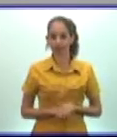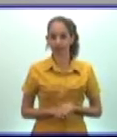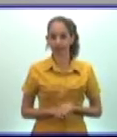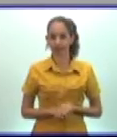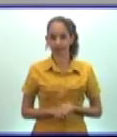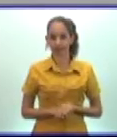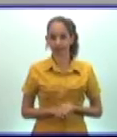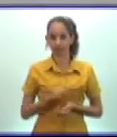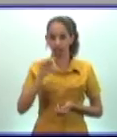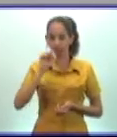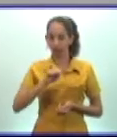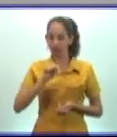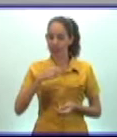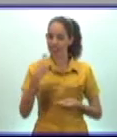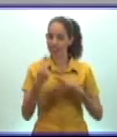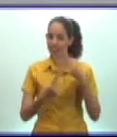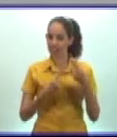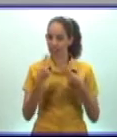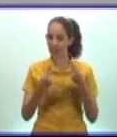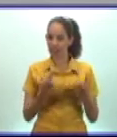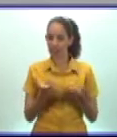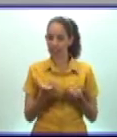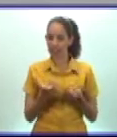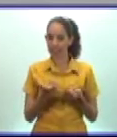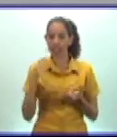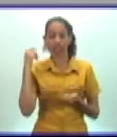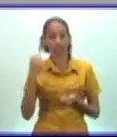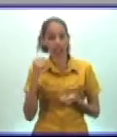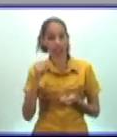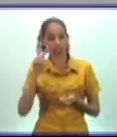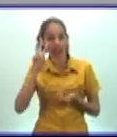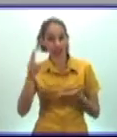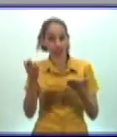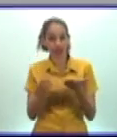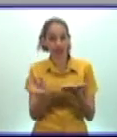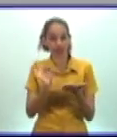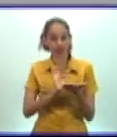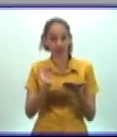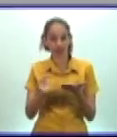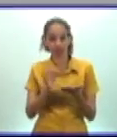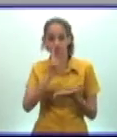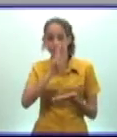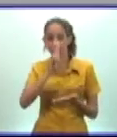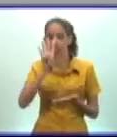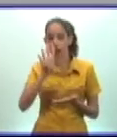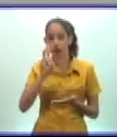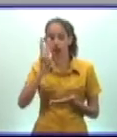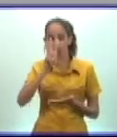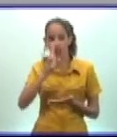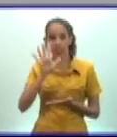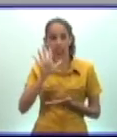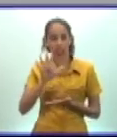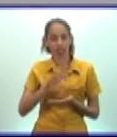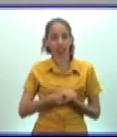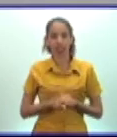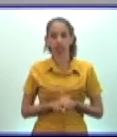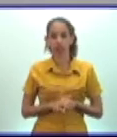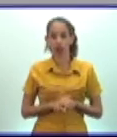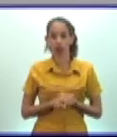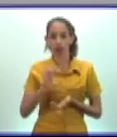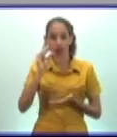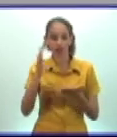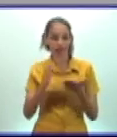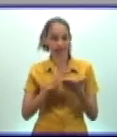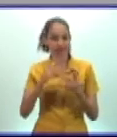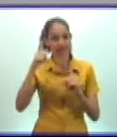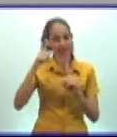Los invito ahora al ejercicio 2, página 34 y 35 del libro de texto de noveno grado, que